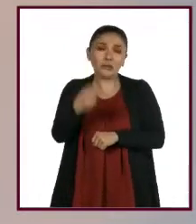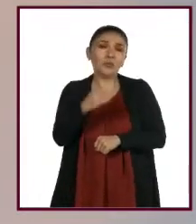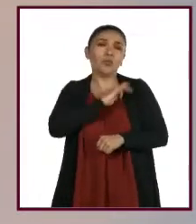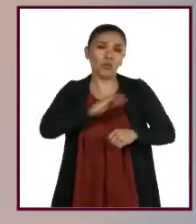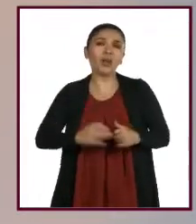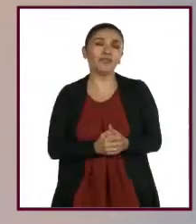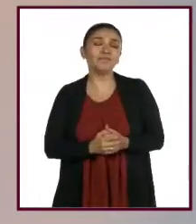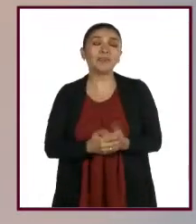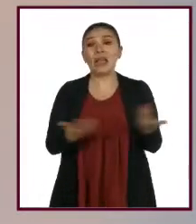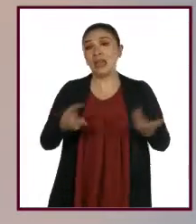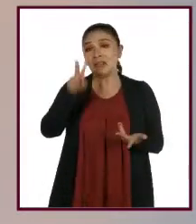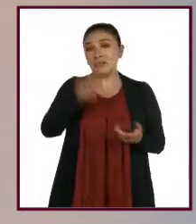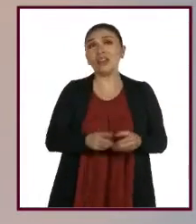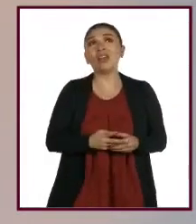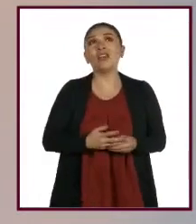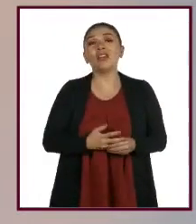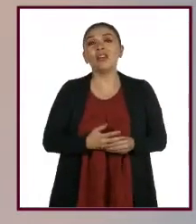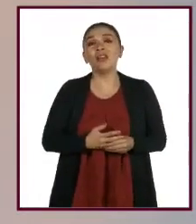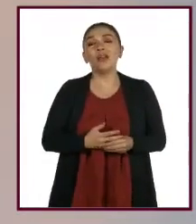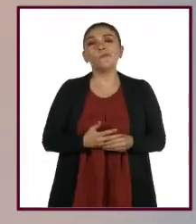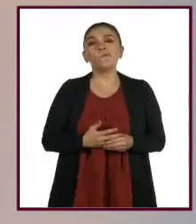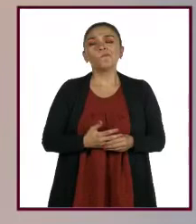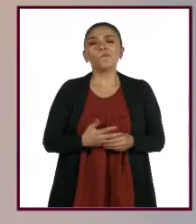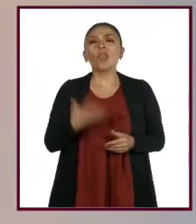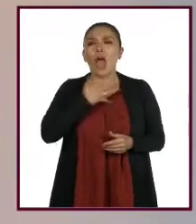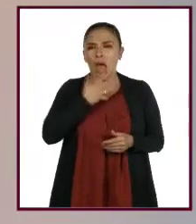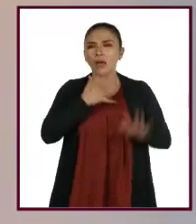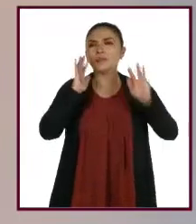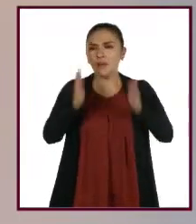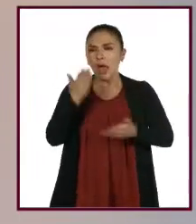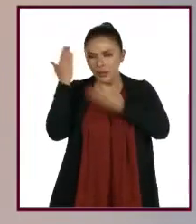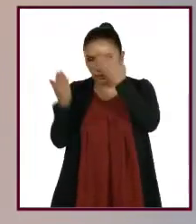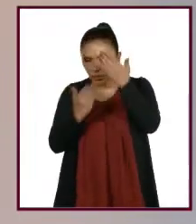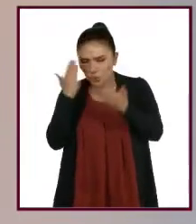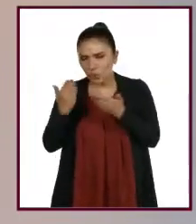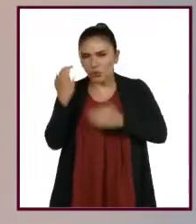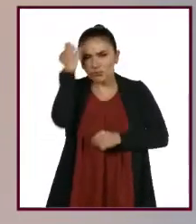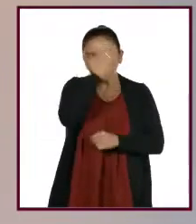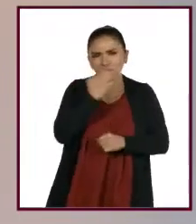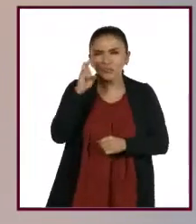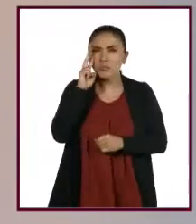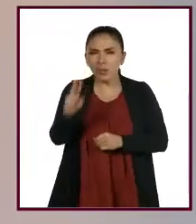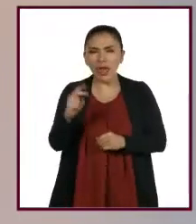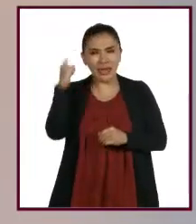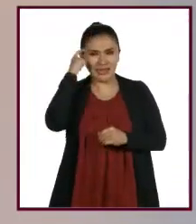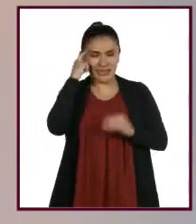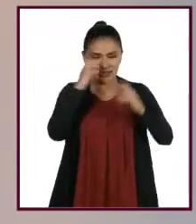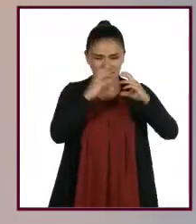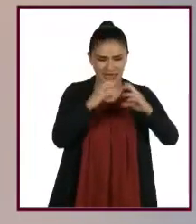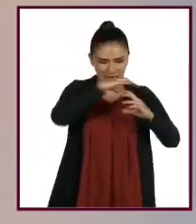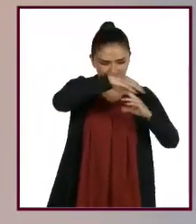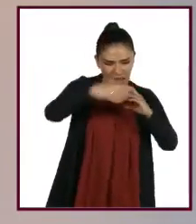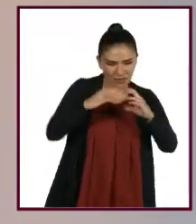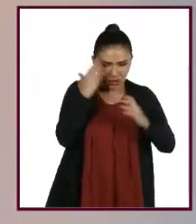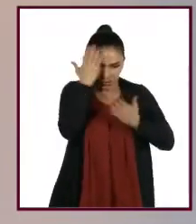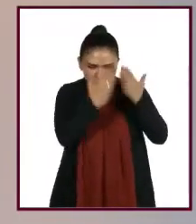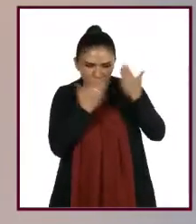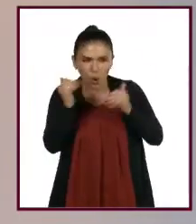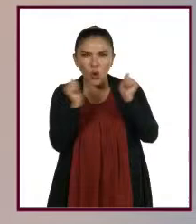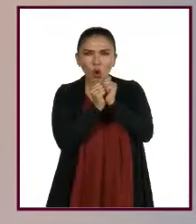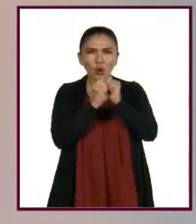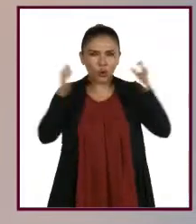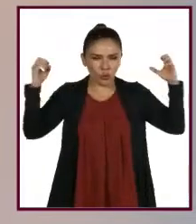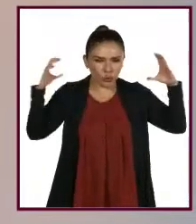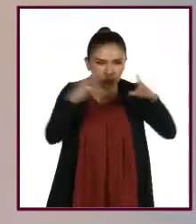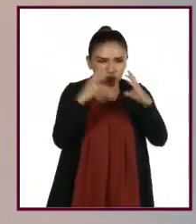Y efectivamente hay estudios donde se observan cerebros, donde por medio de